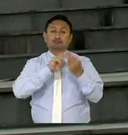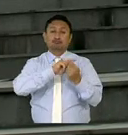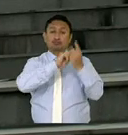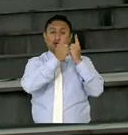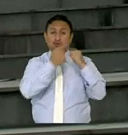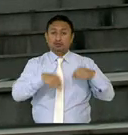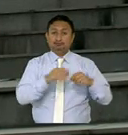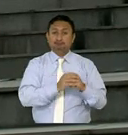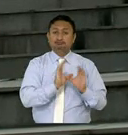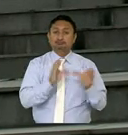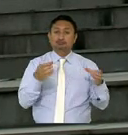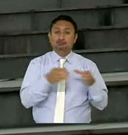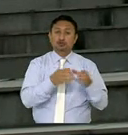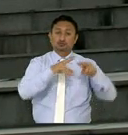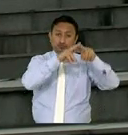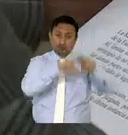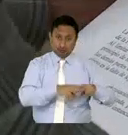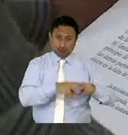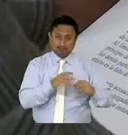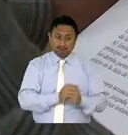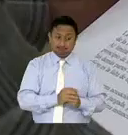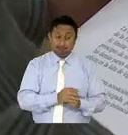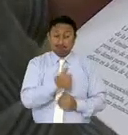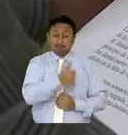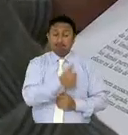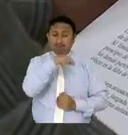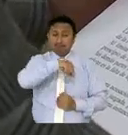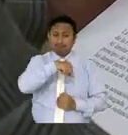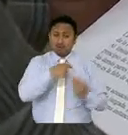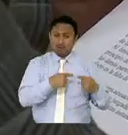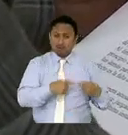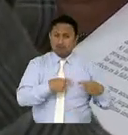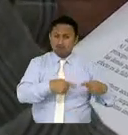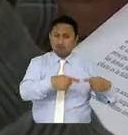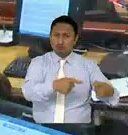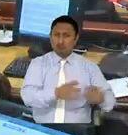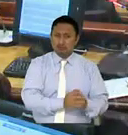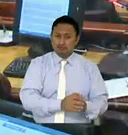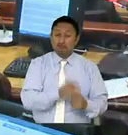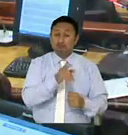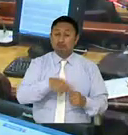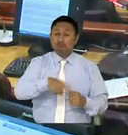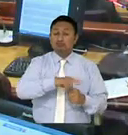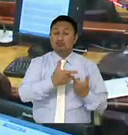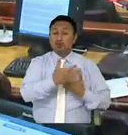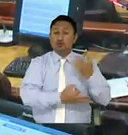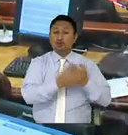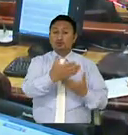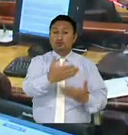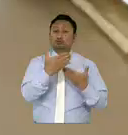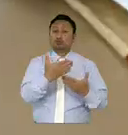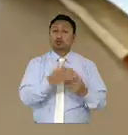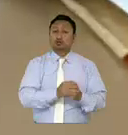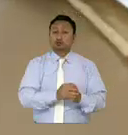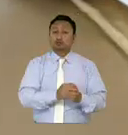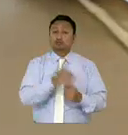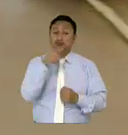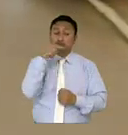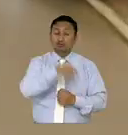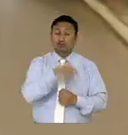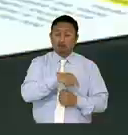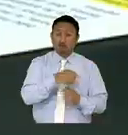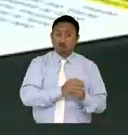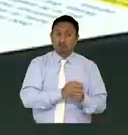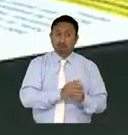de Fiscalización. La misma será permanente y los tratamientos a juicios políticos deberán resolverse en un periodo